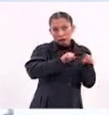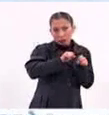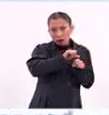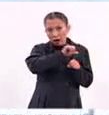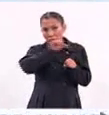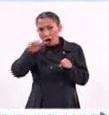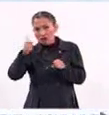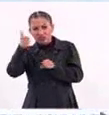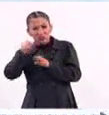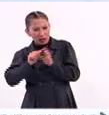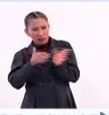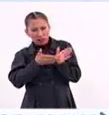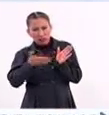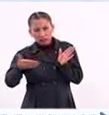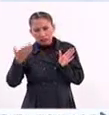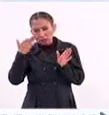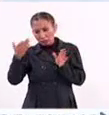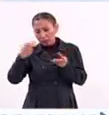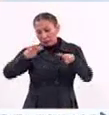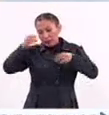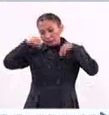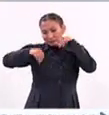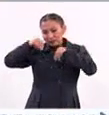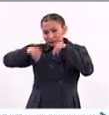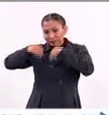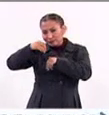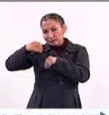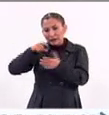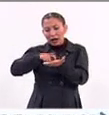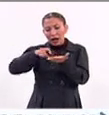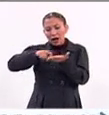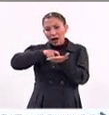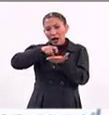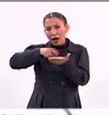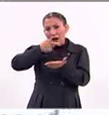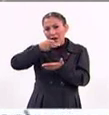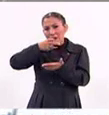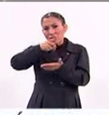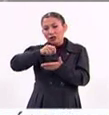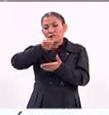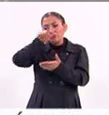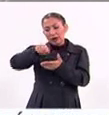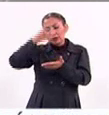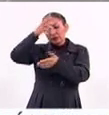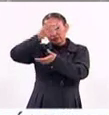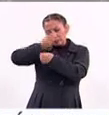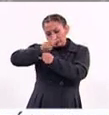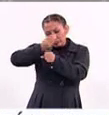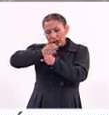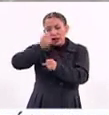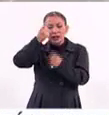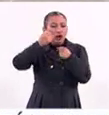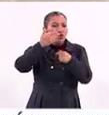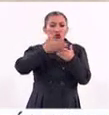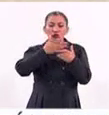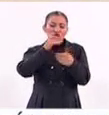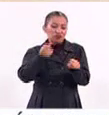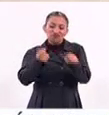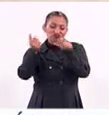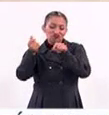pues que 6 meses de elaboración. Y luego, pues sí, también adaptarlo. Hay piezas que no